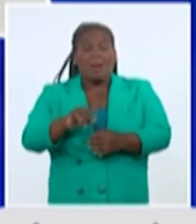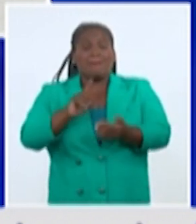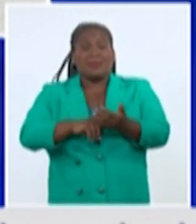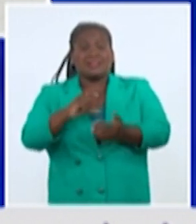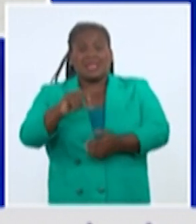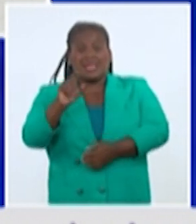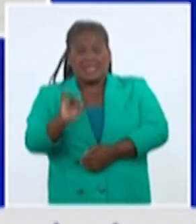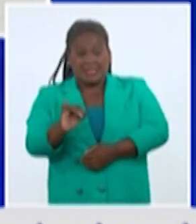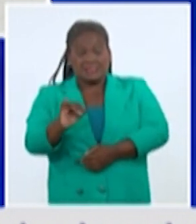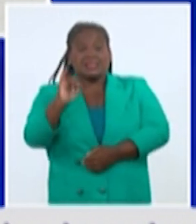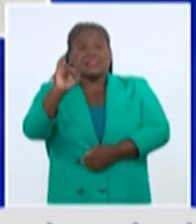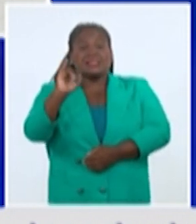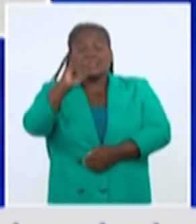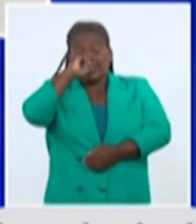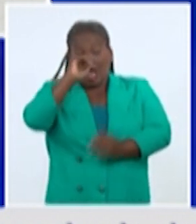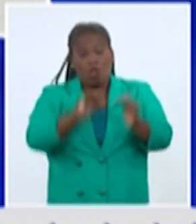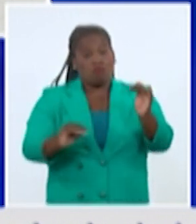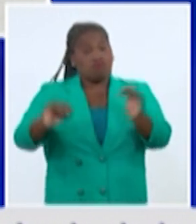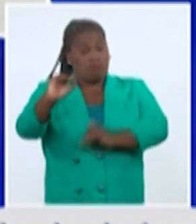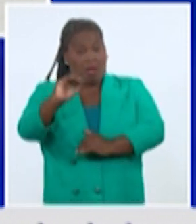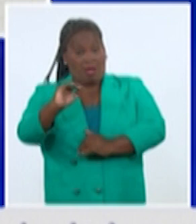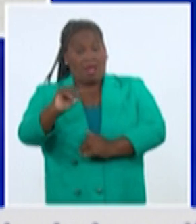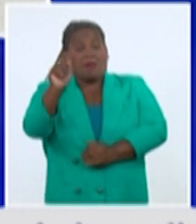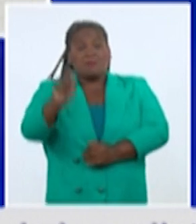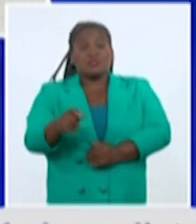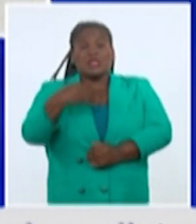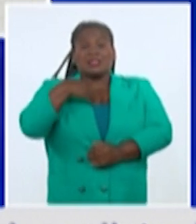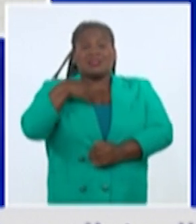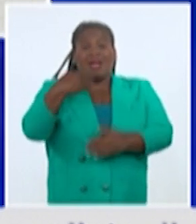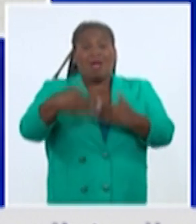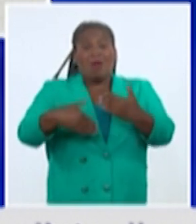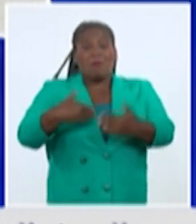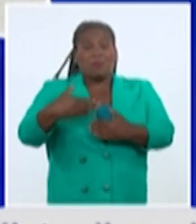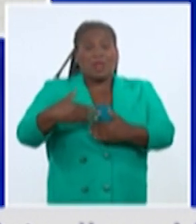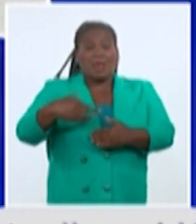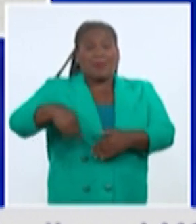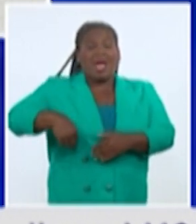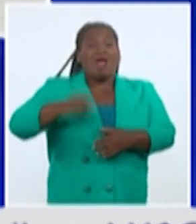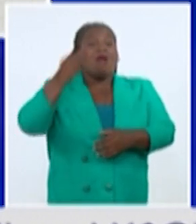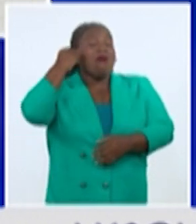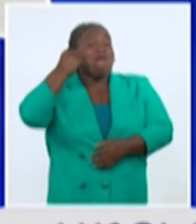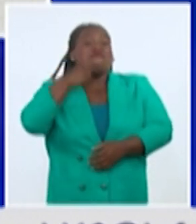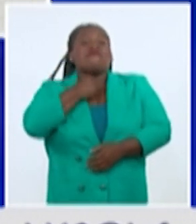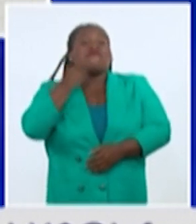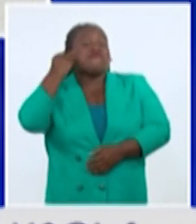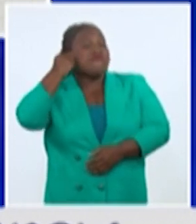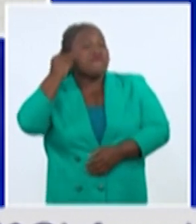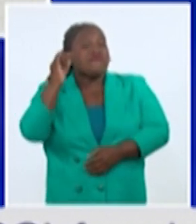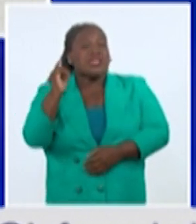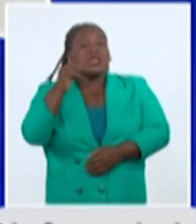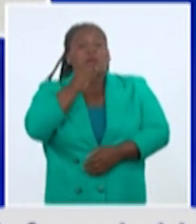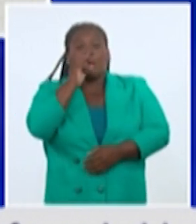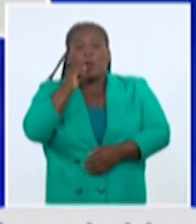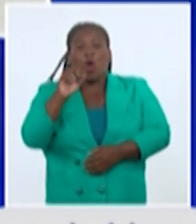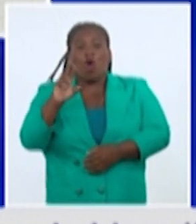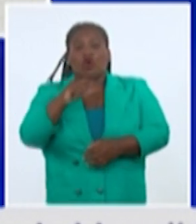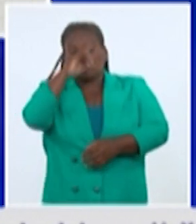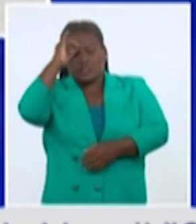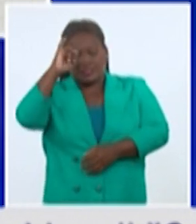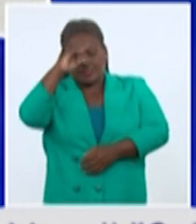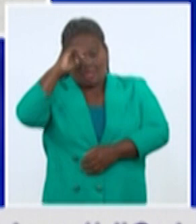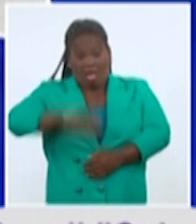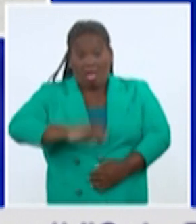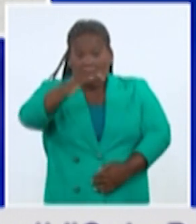y más, la fibrosis quística igual en ese mismo rango de edad de 6 años y más, las embarazadas de